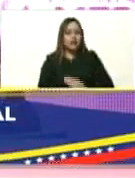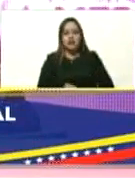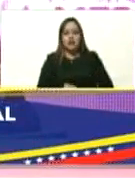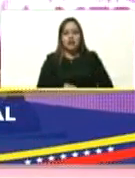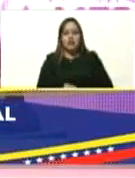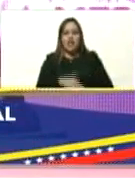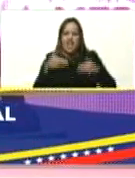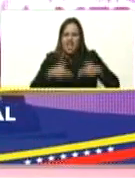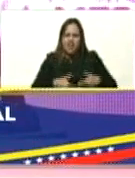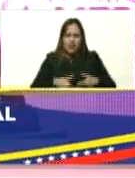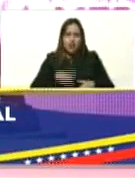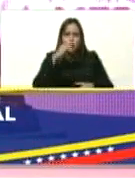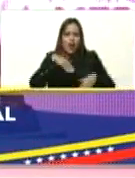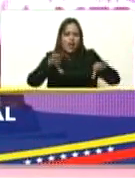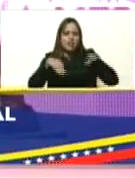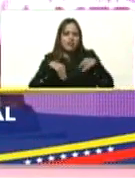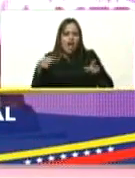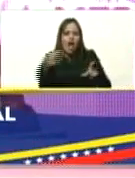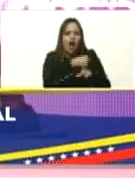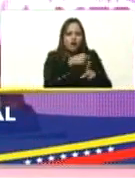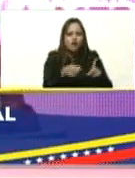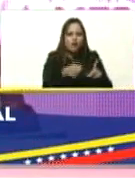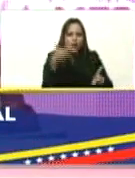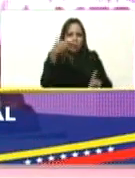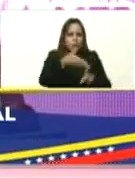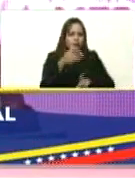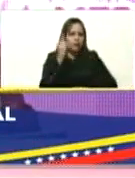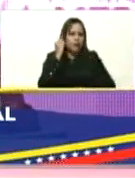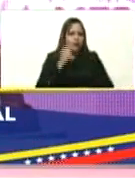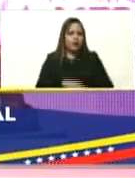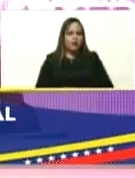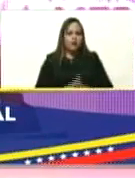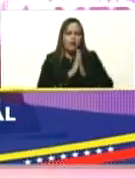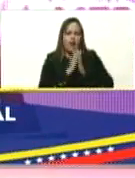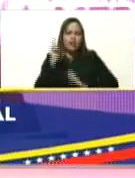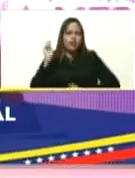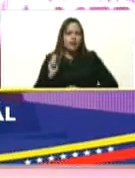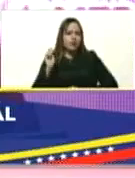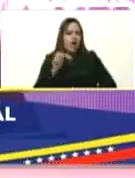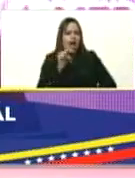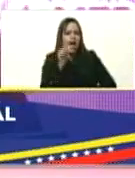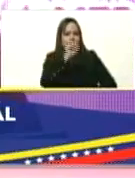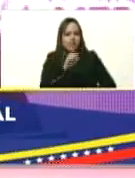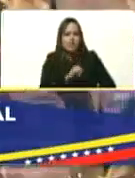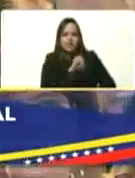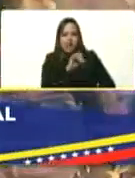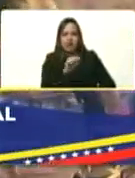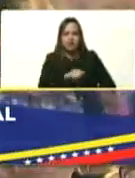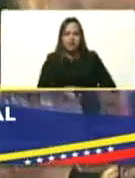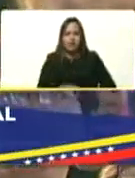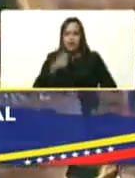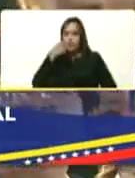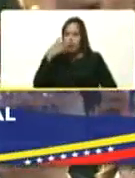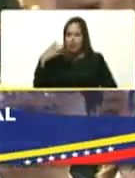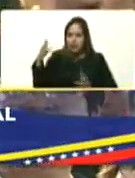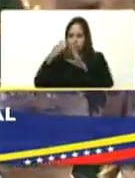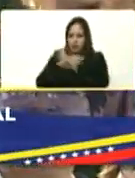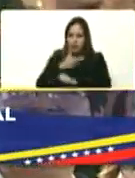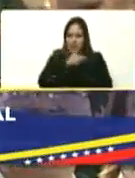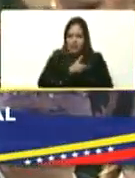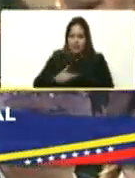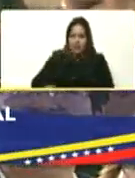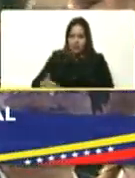la lucha contra la violencia de género. Por favor, compañera Asia Villegas, diputada. Muy buenas noches, presidente. Es un